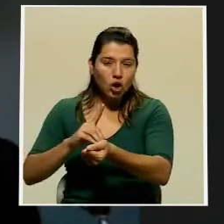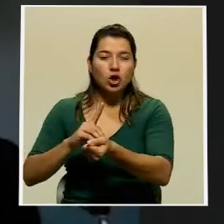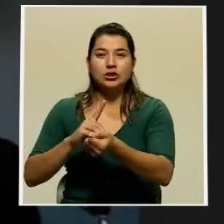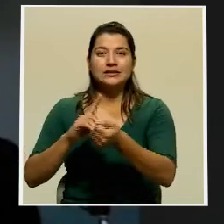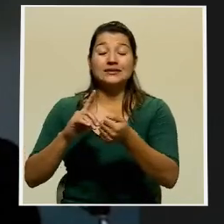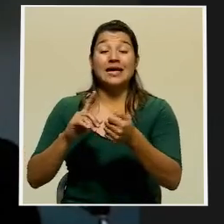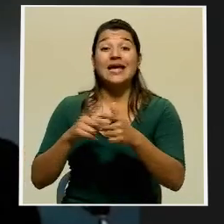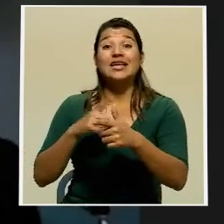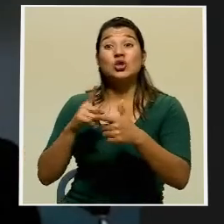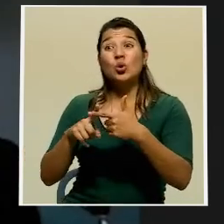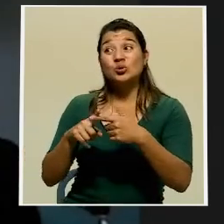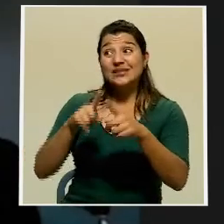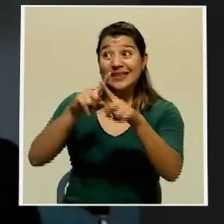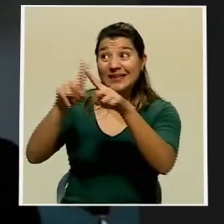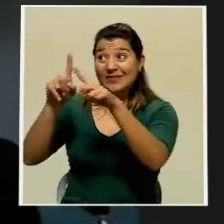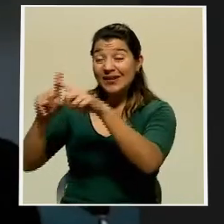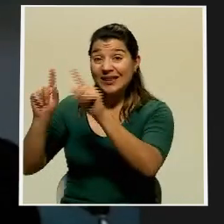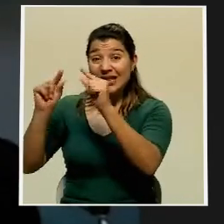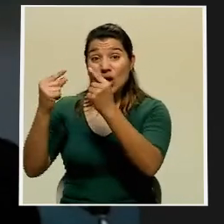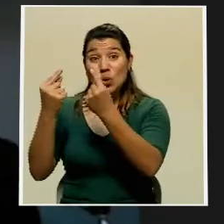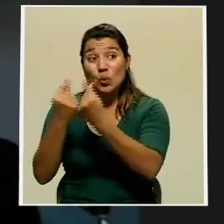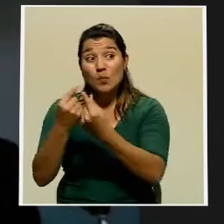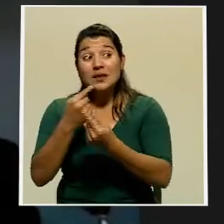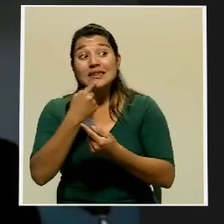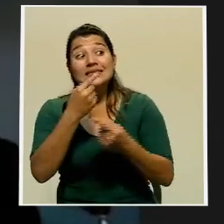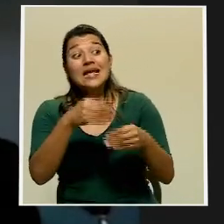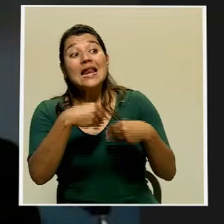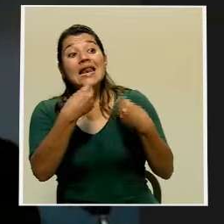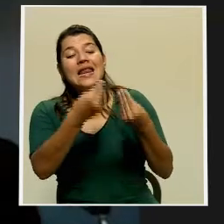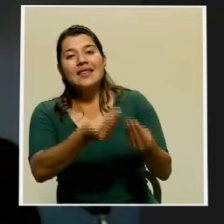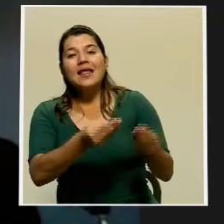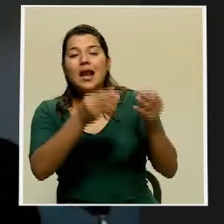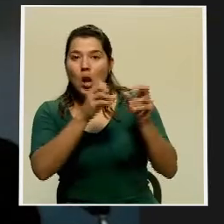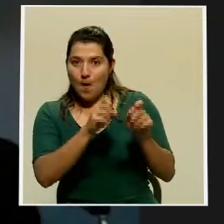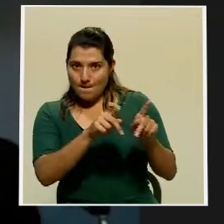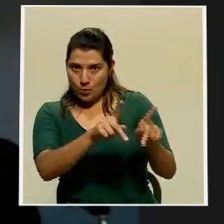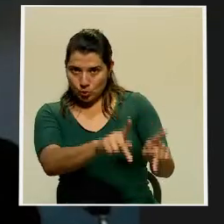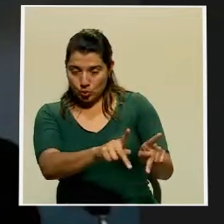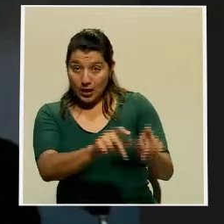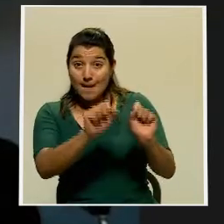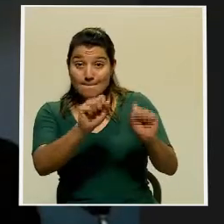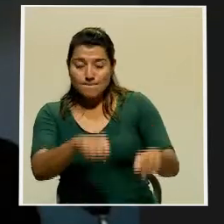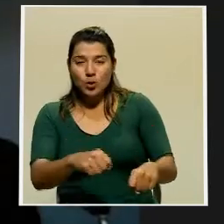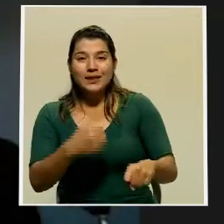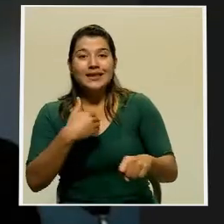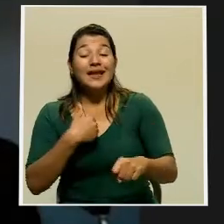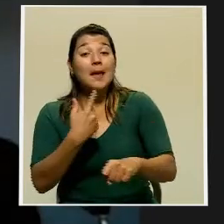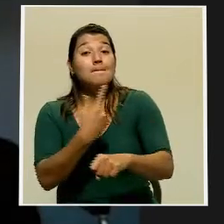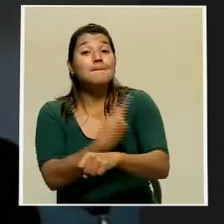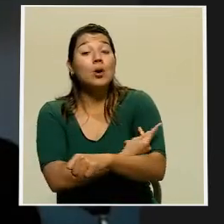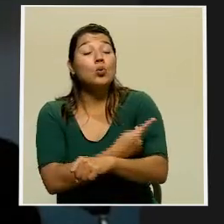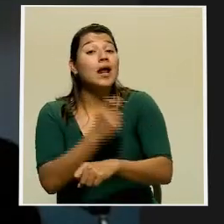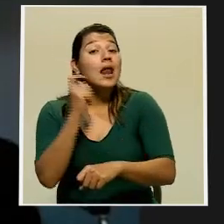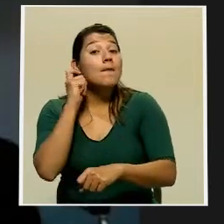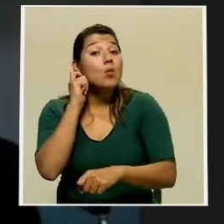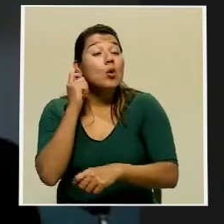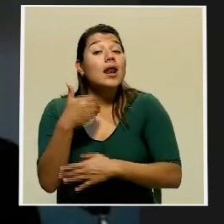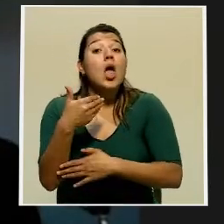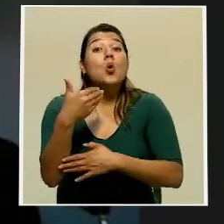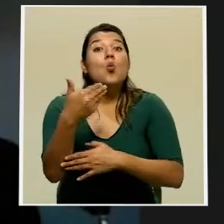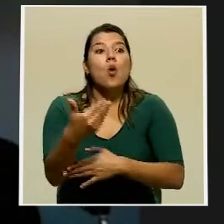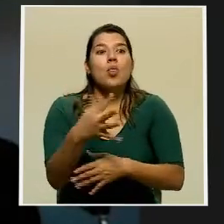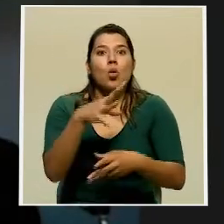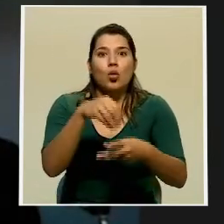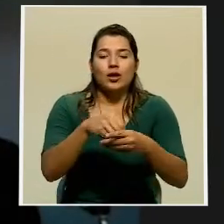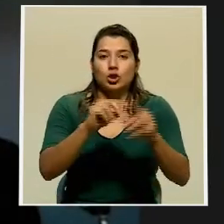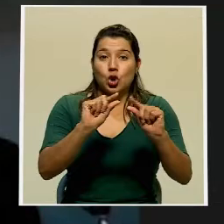que recomiendan es que se le ofrezca la oportunidad, se le ofrezca la posibilidad de vacunarse a la mujer cuando son del grupo 1